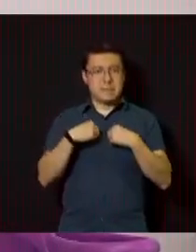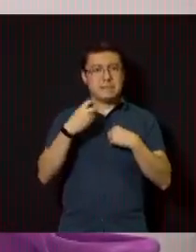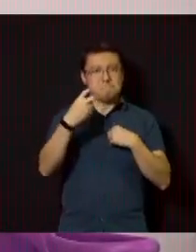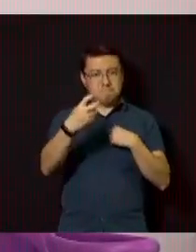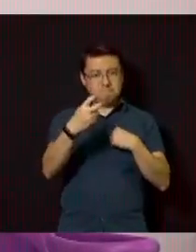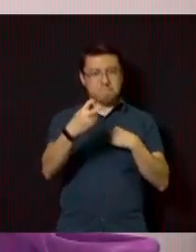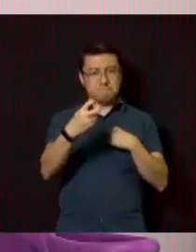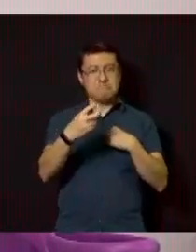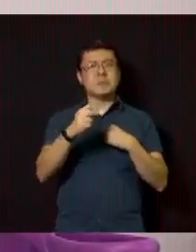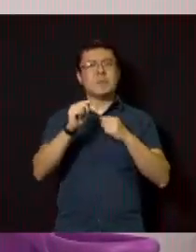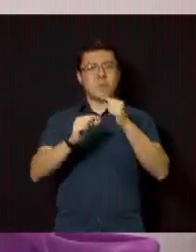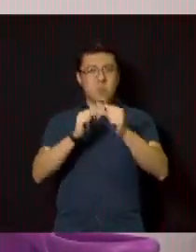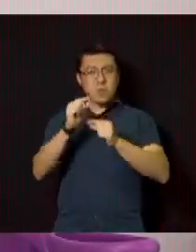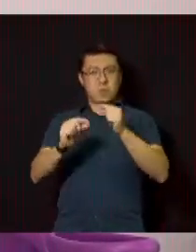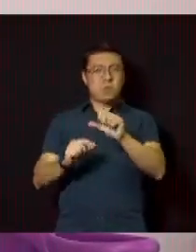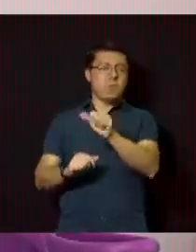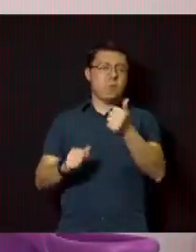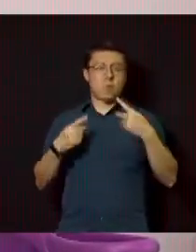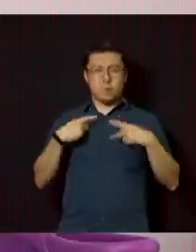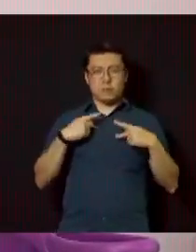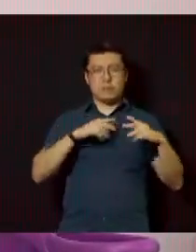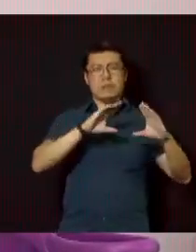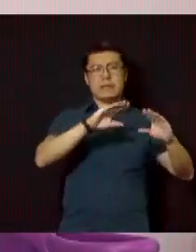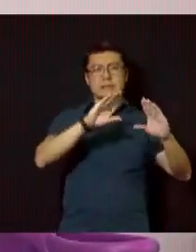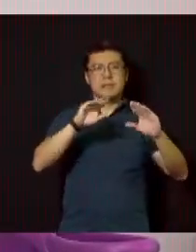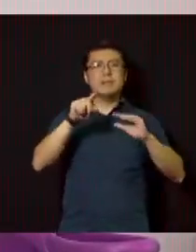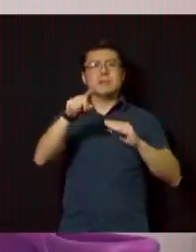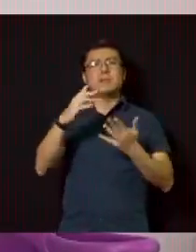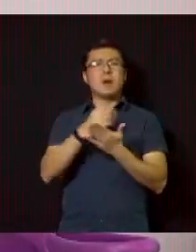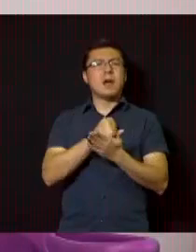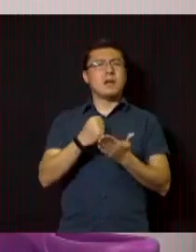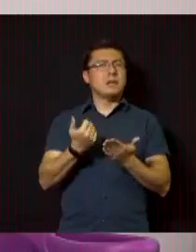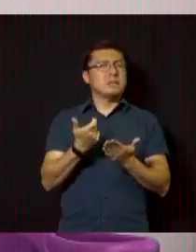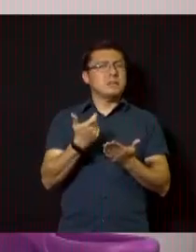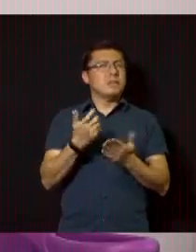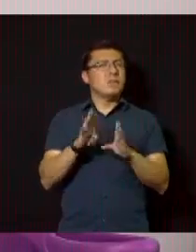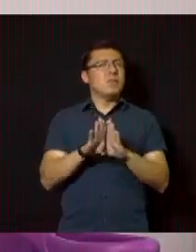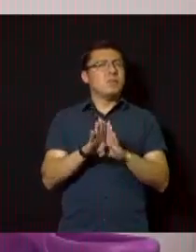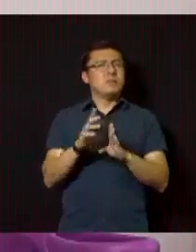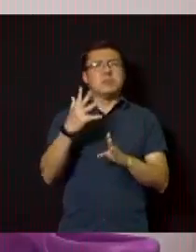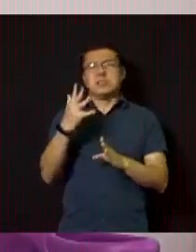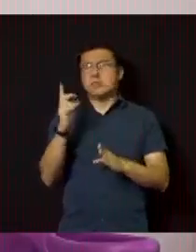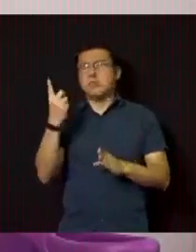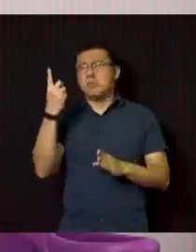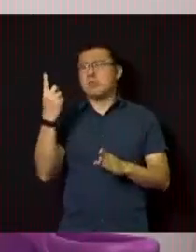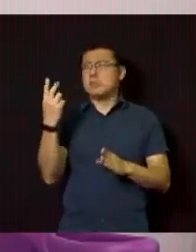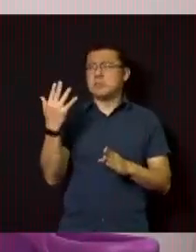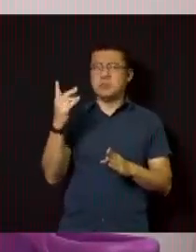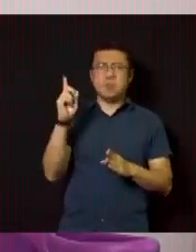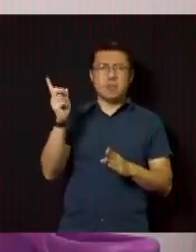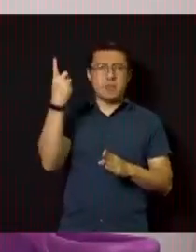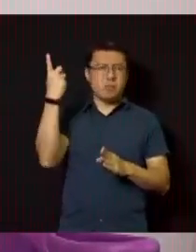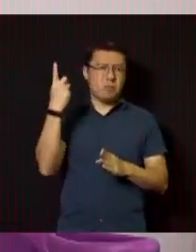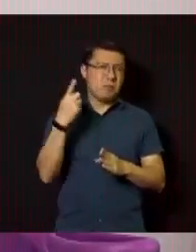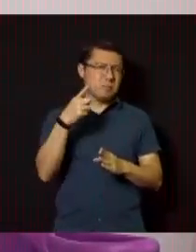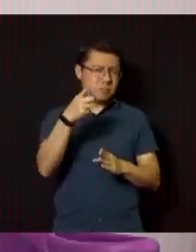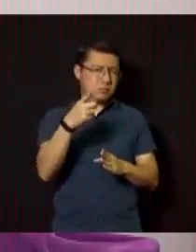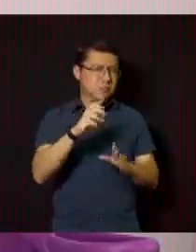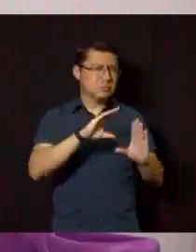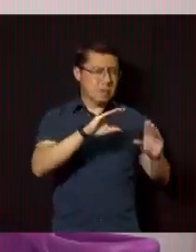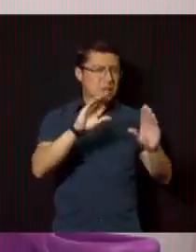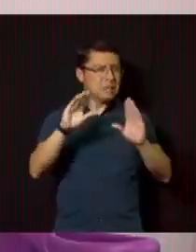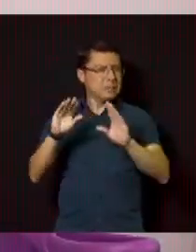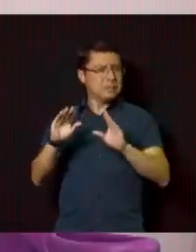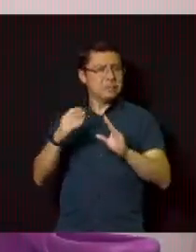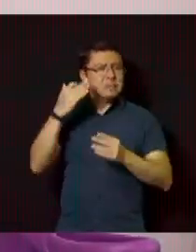Es enseñarle a otras personas cómo ganas dinero todos los días, cómo ganas $5, $10, $50, cómo a medida que va pasando el tiempo